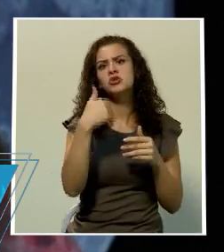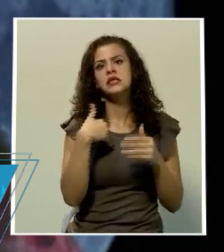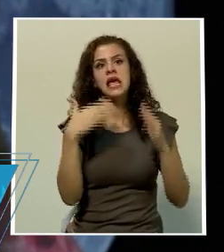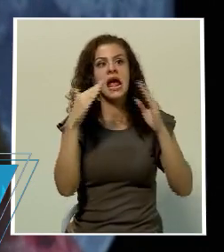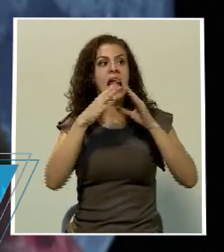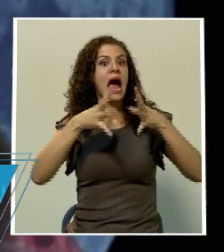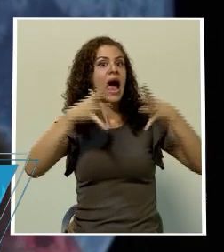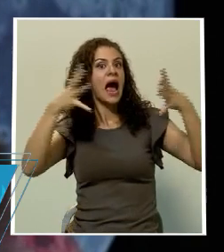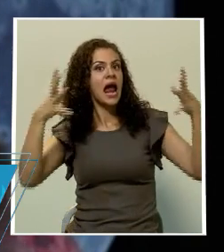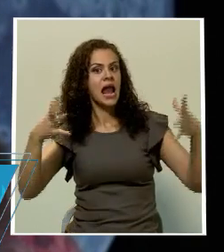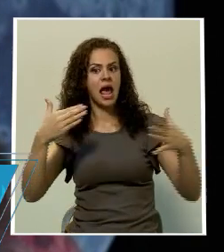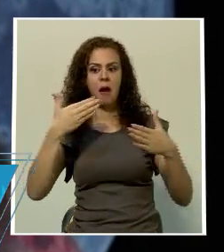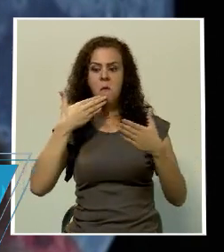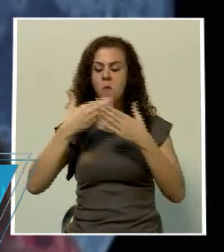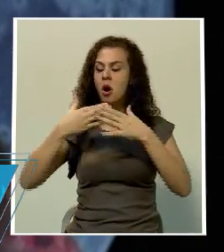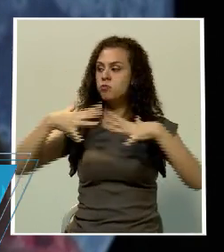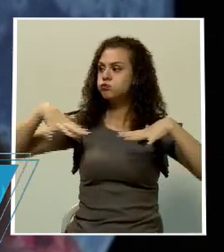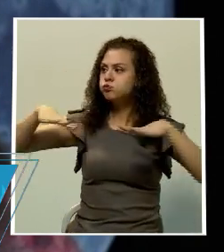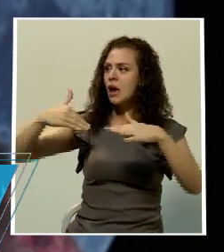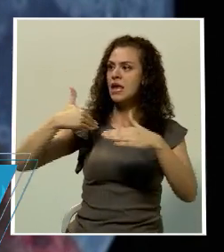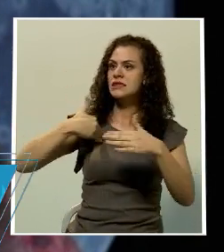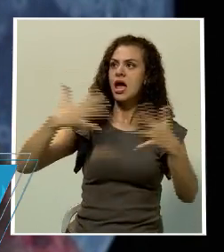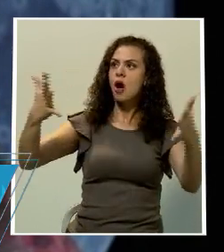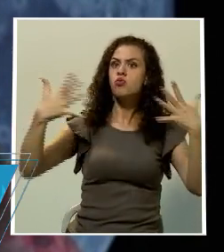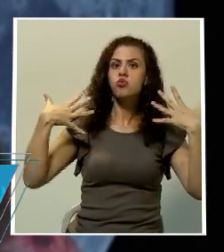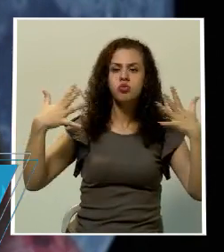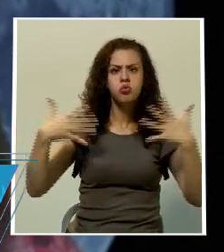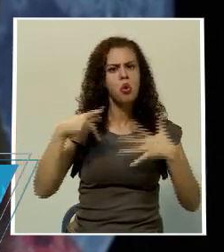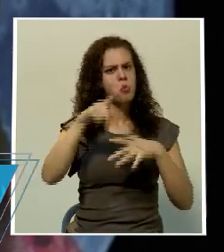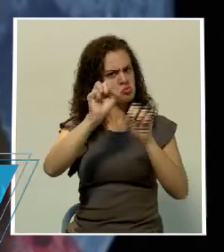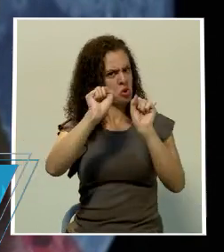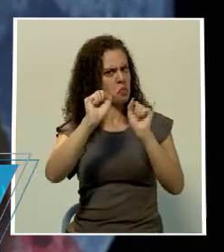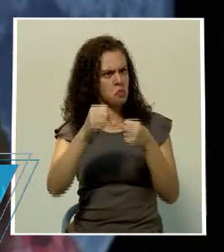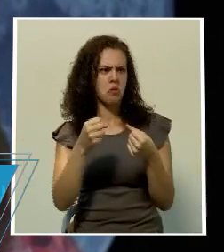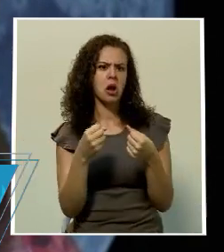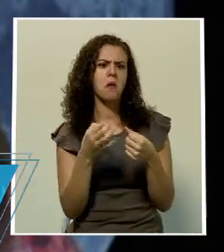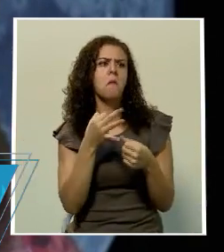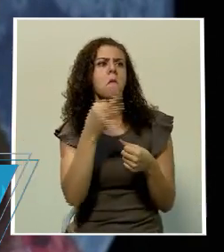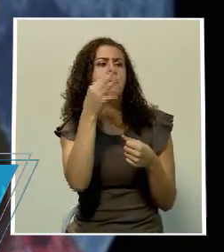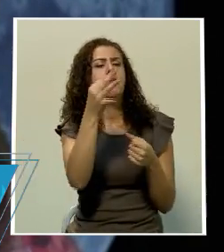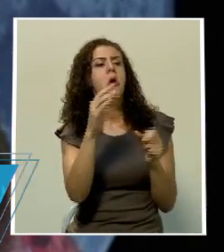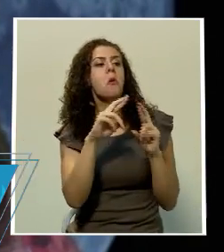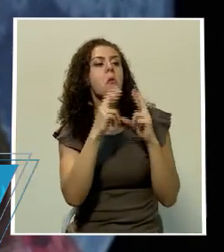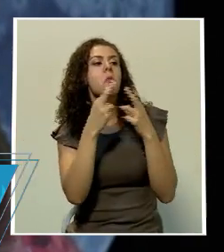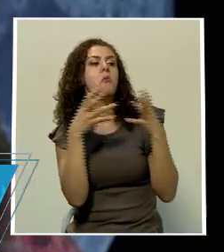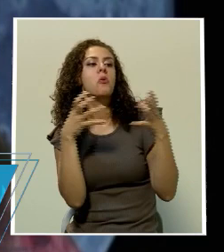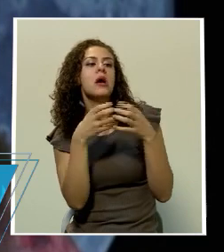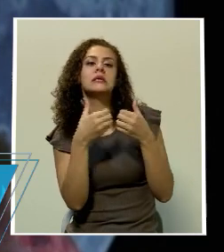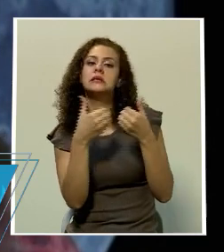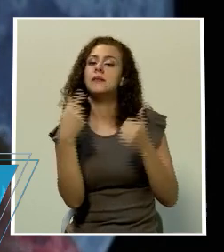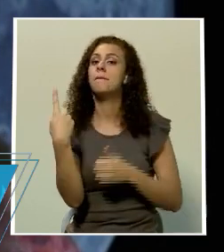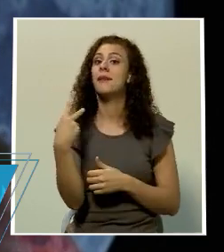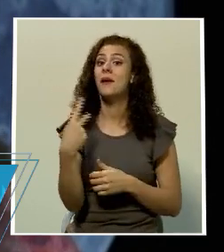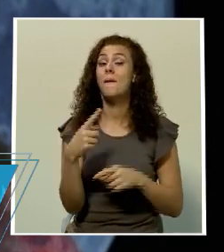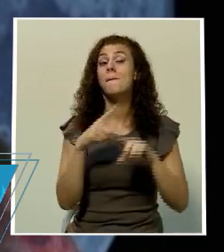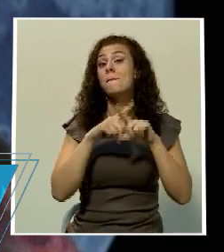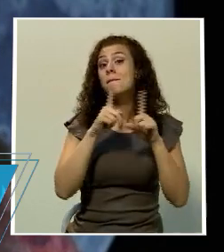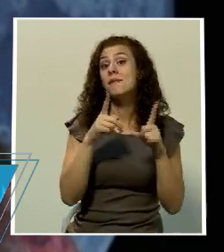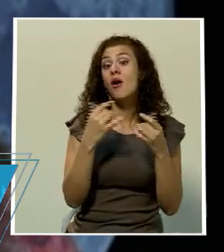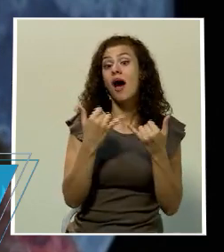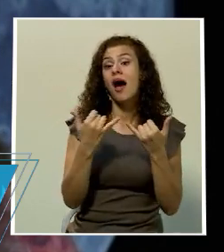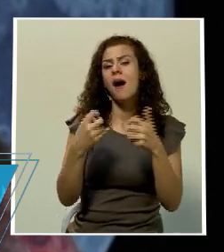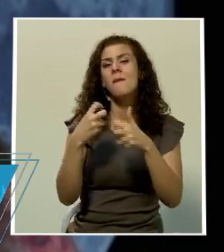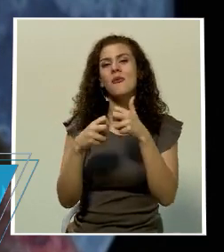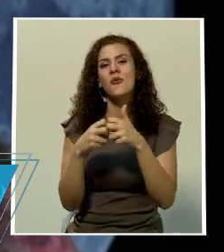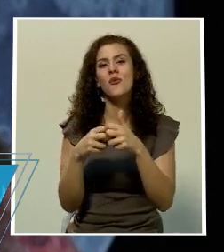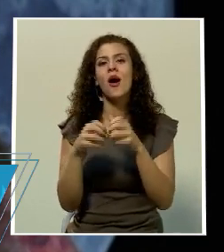una casa grande con buen patio, donde hay ventilación, usted podría eventualmente reunirse ahí sin riesgo. El problema que está